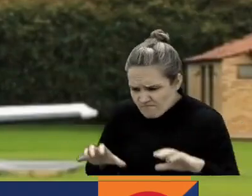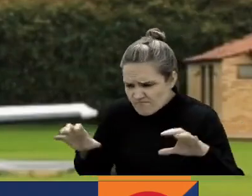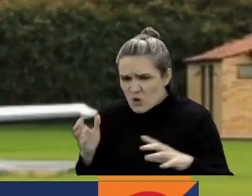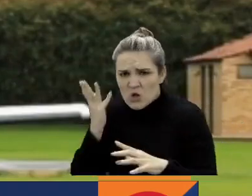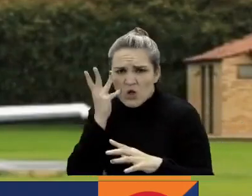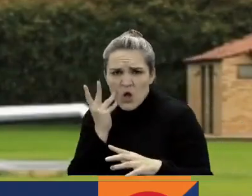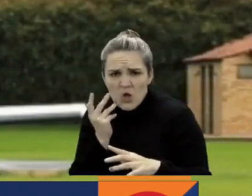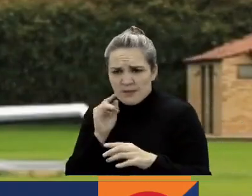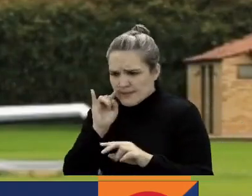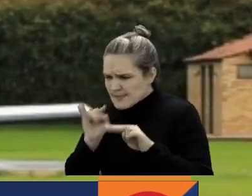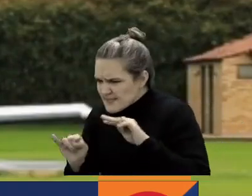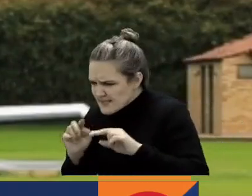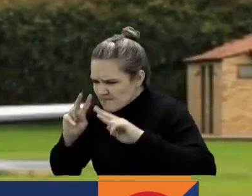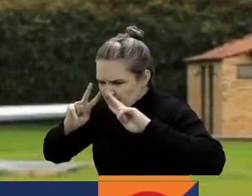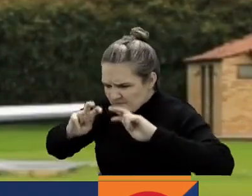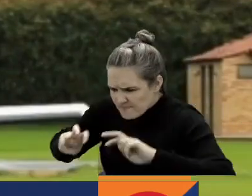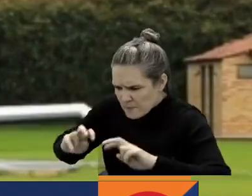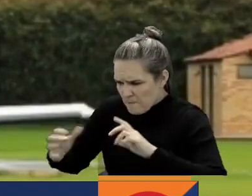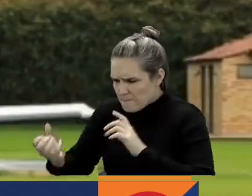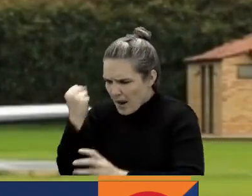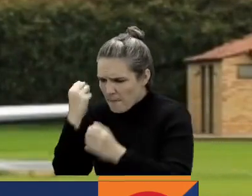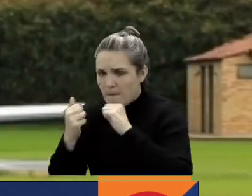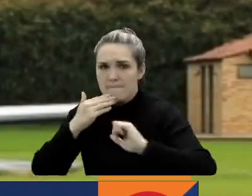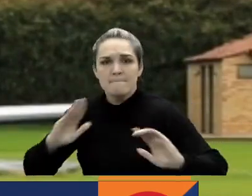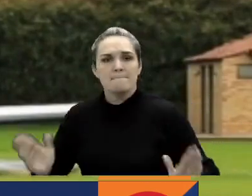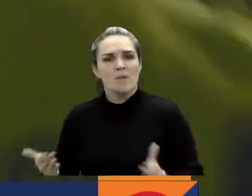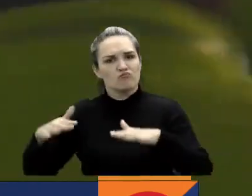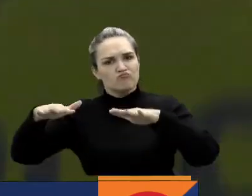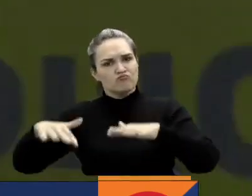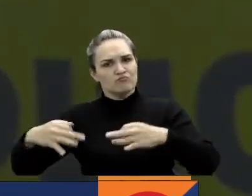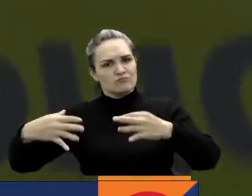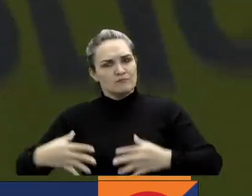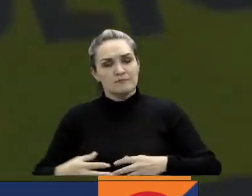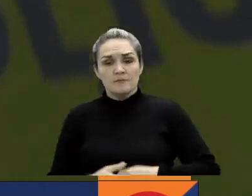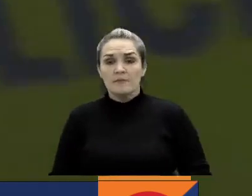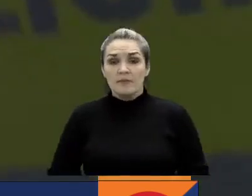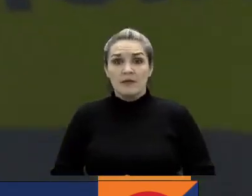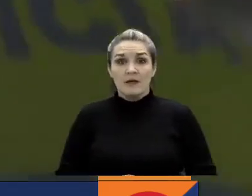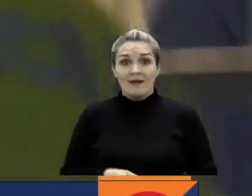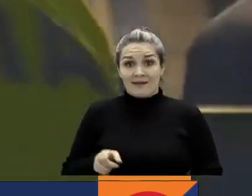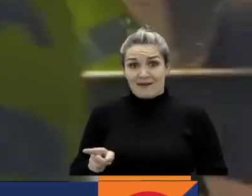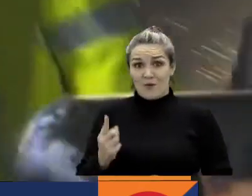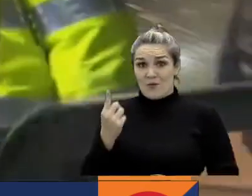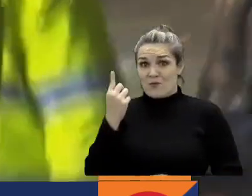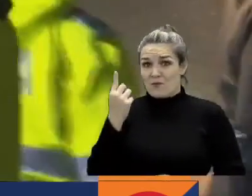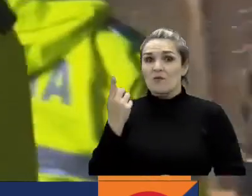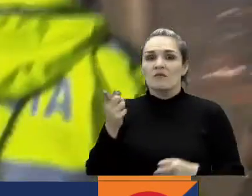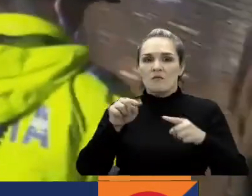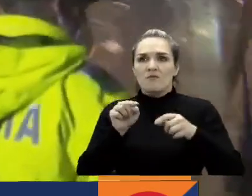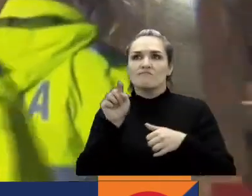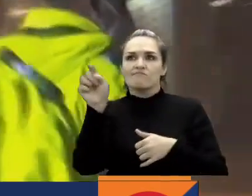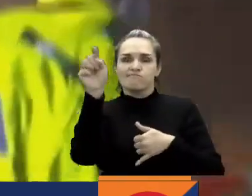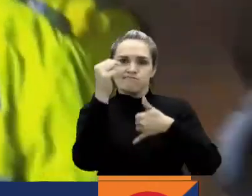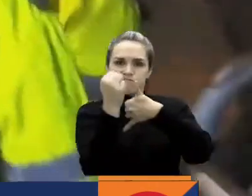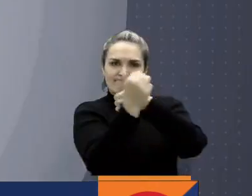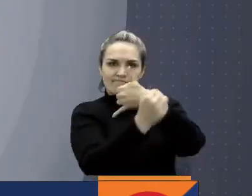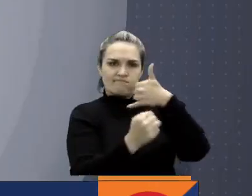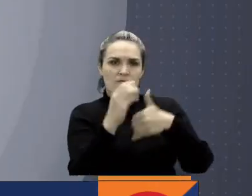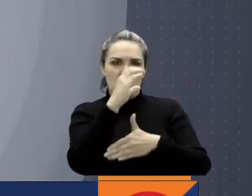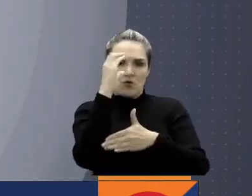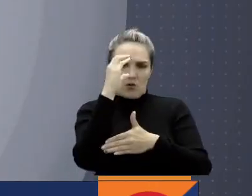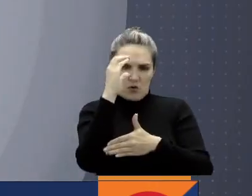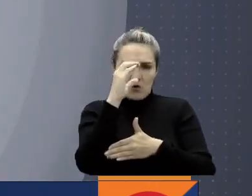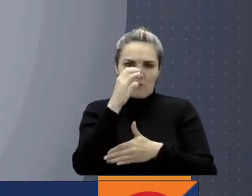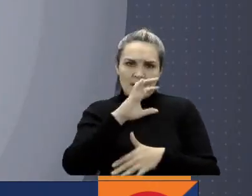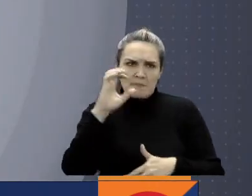La Picota han venido demostrando para mejorar el sistema penitenciario. Estos operativos también se han llevado a cabo en otras cárceles del país y se